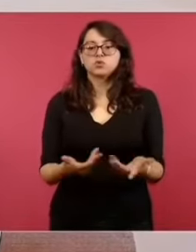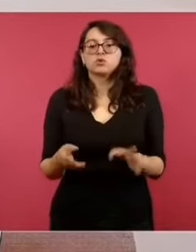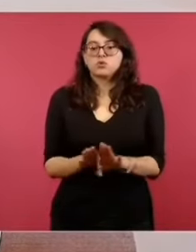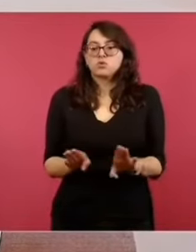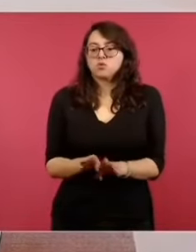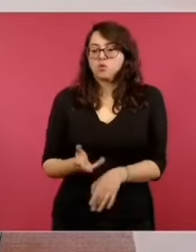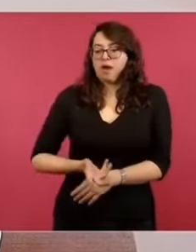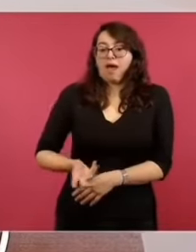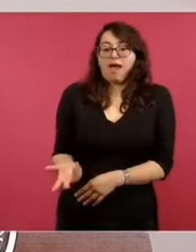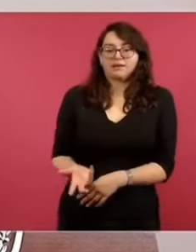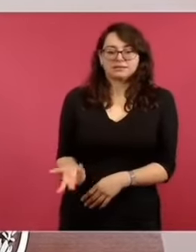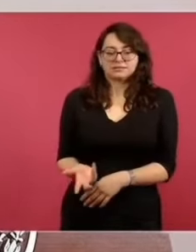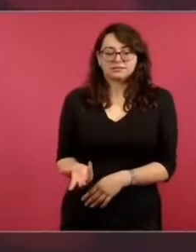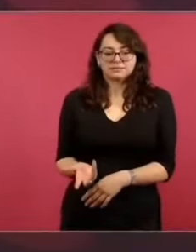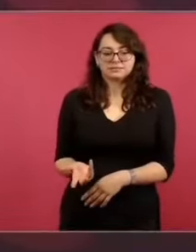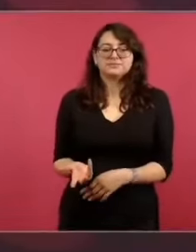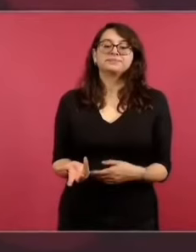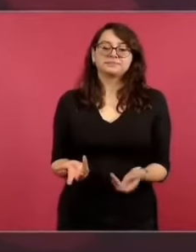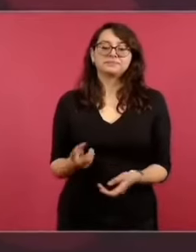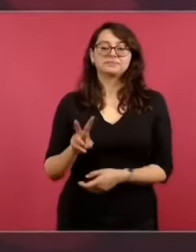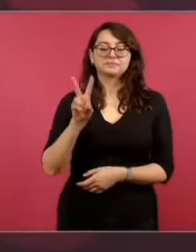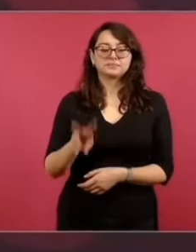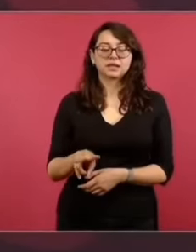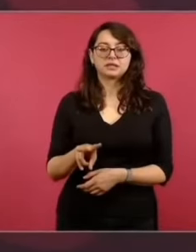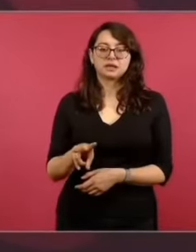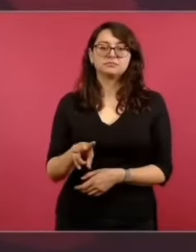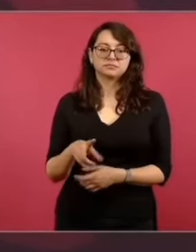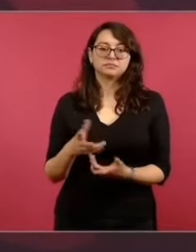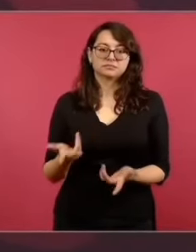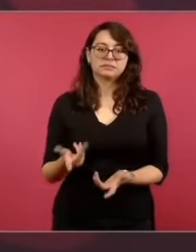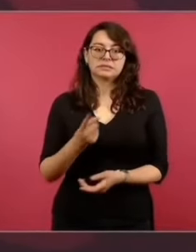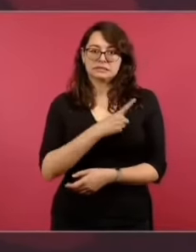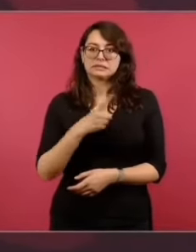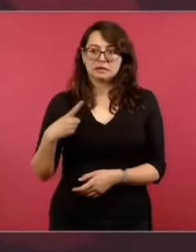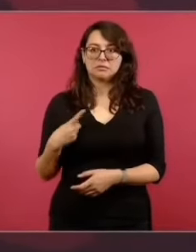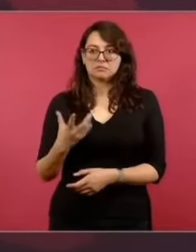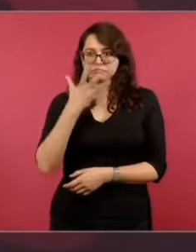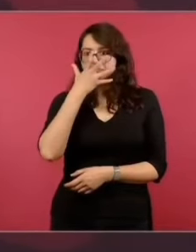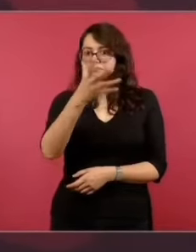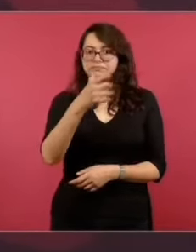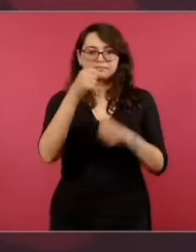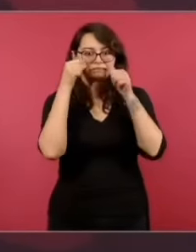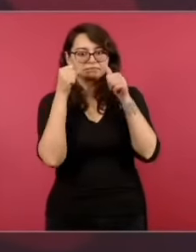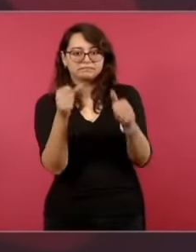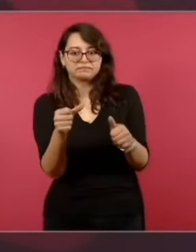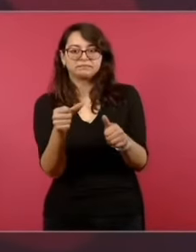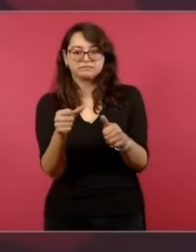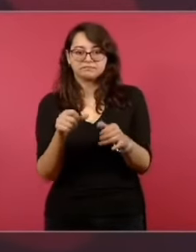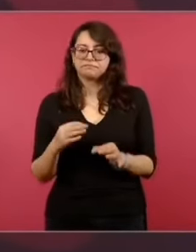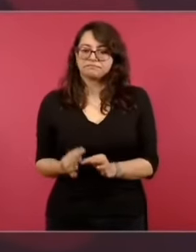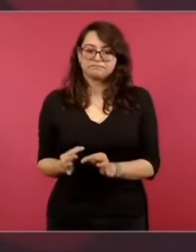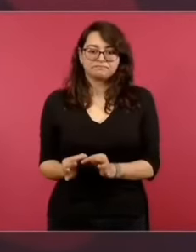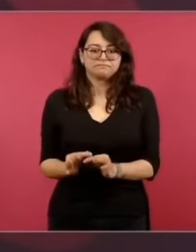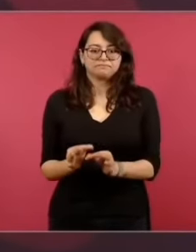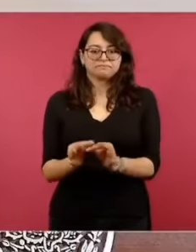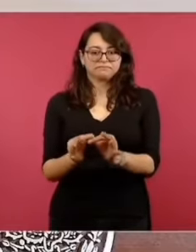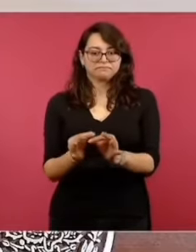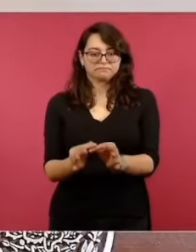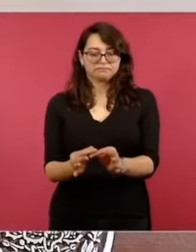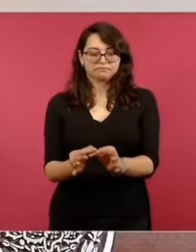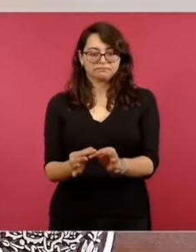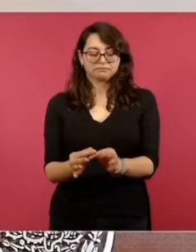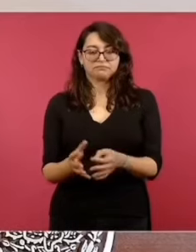la autoridad va a actuar, está actuando y lo va a seguir haciendo. Esto